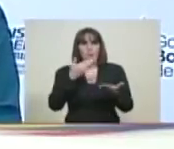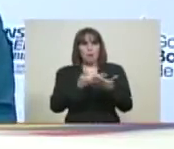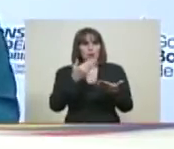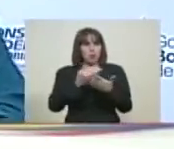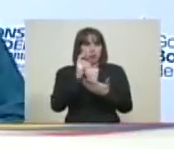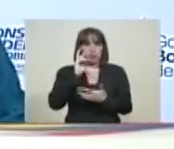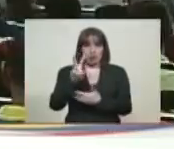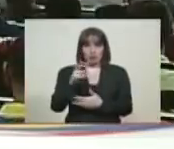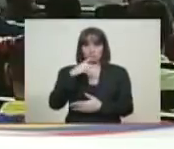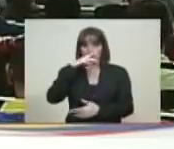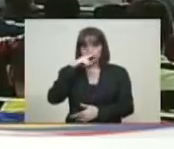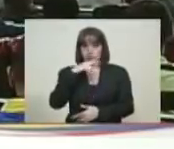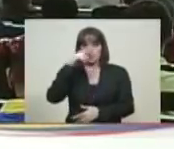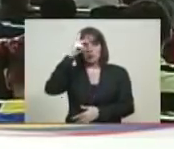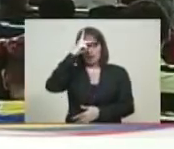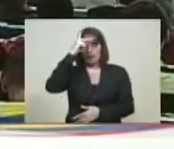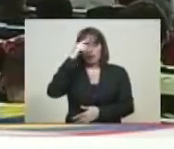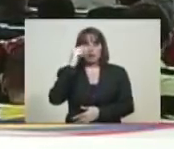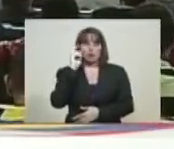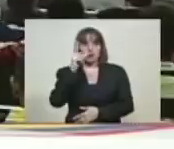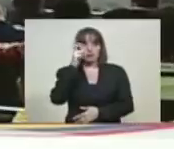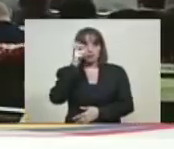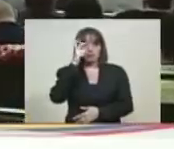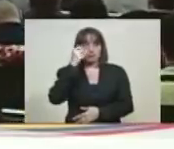que nuestro pueblo la pueda escuchar